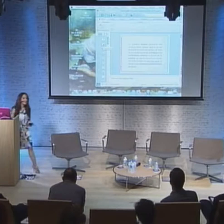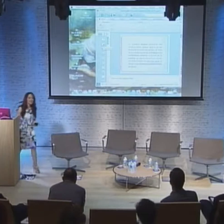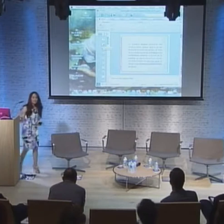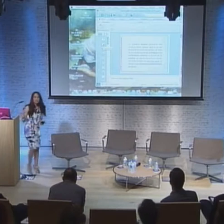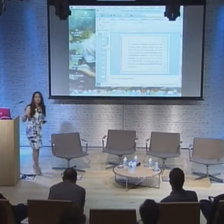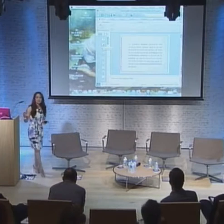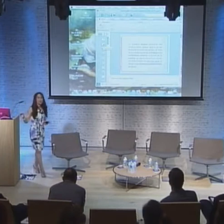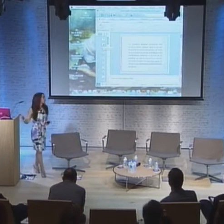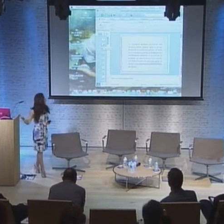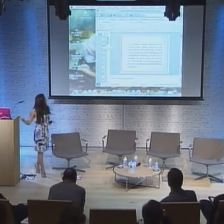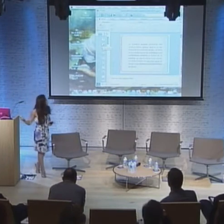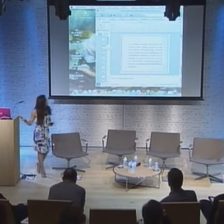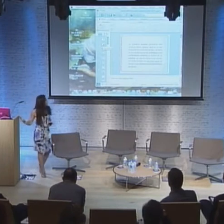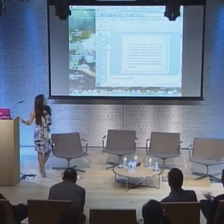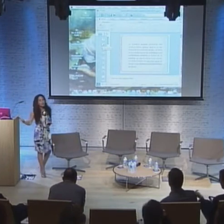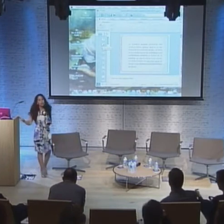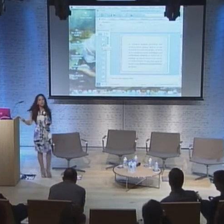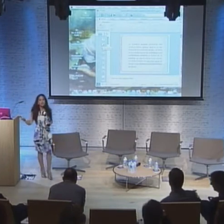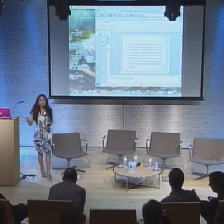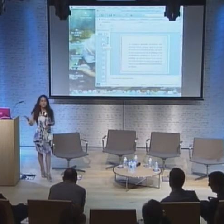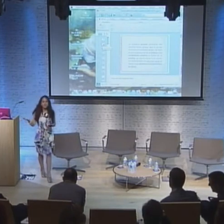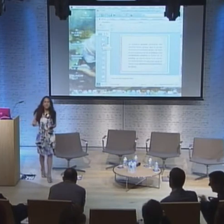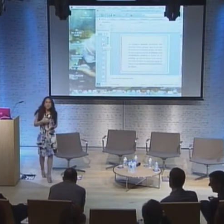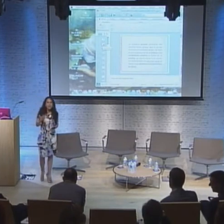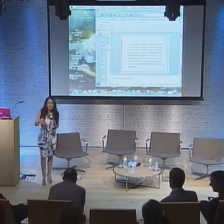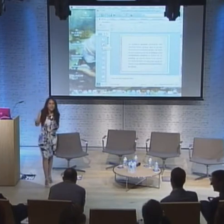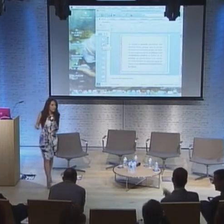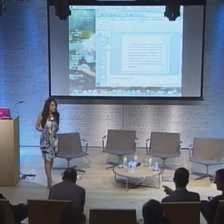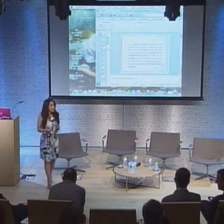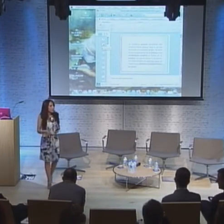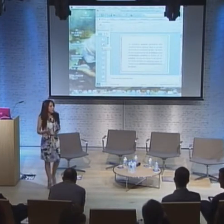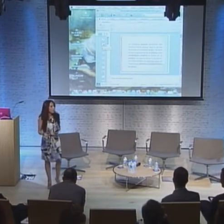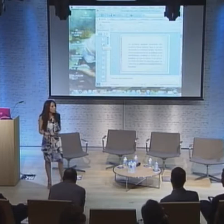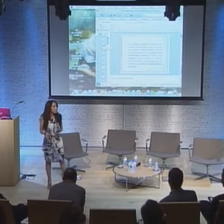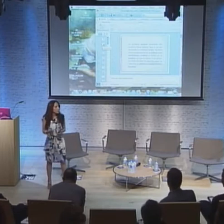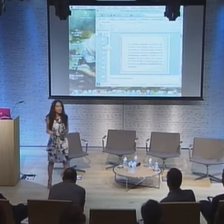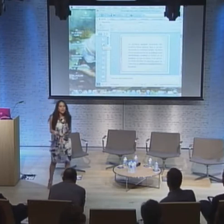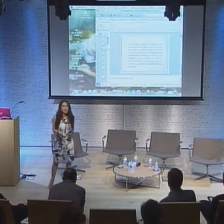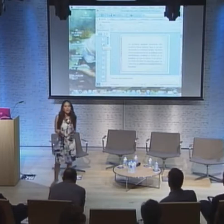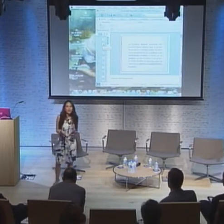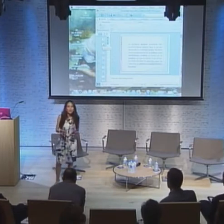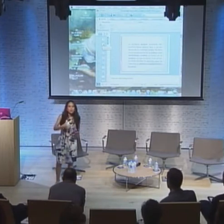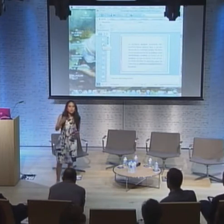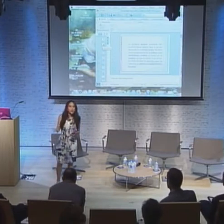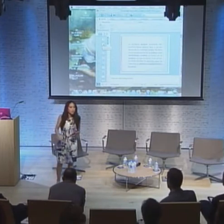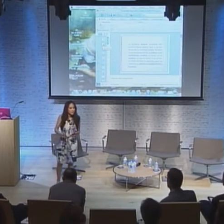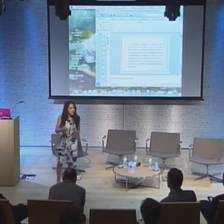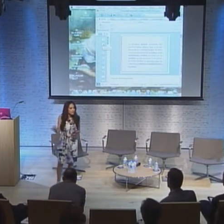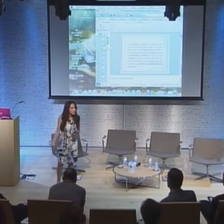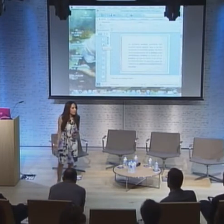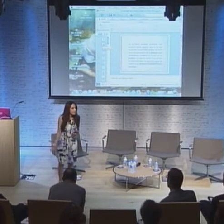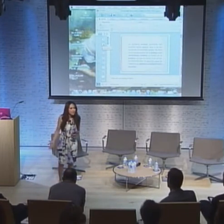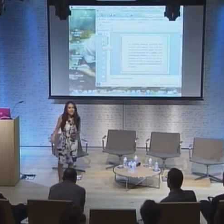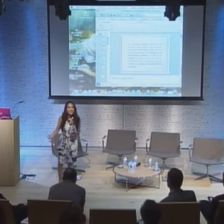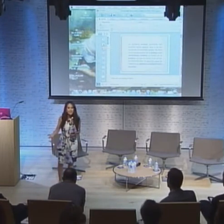Para comenzar, yo les preguntaría, ¿qué conocen ustedes? Vamos a imaginarnos, y me gusta imaginar que somos alumnos y que